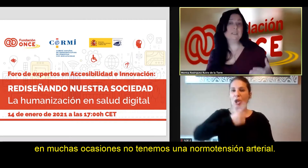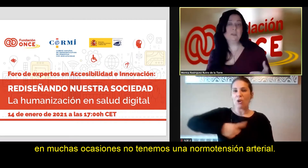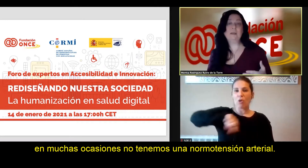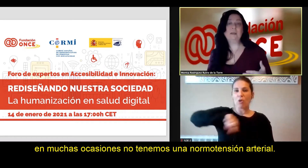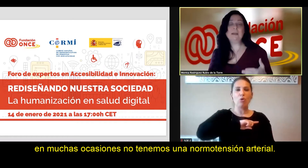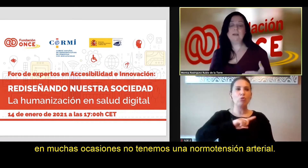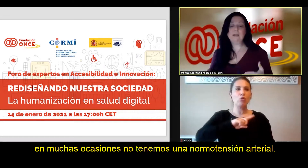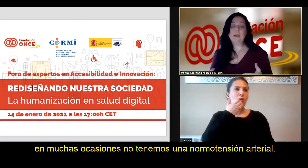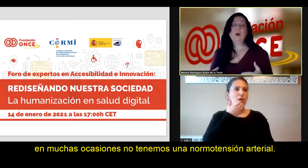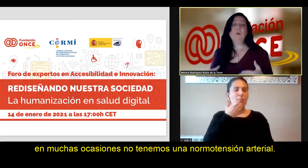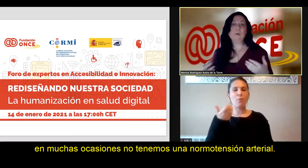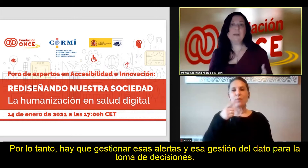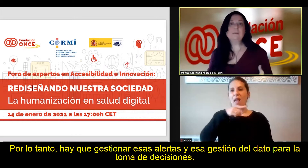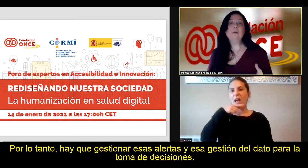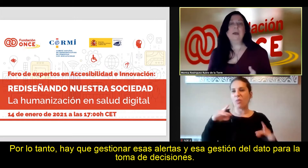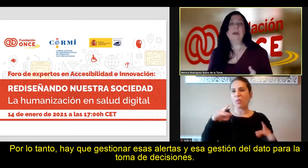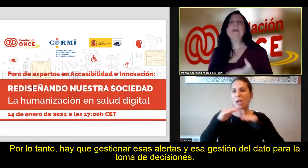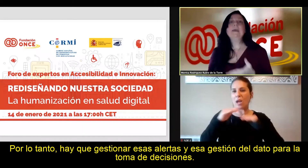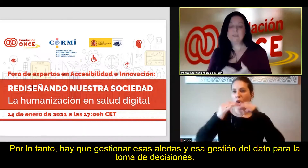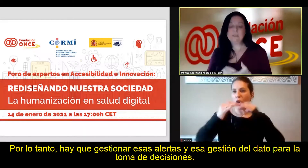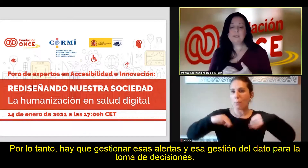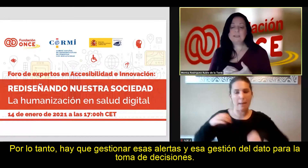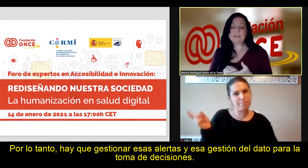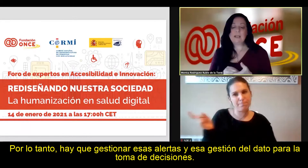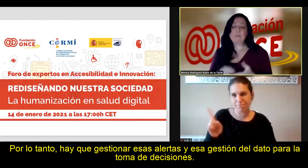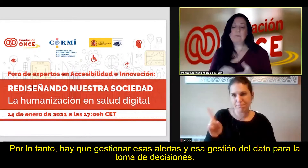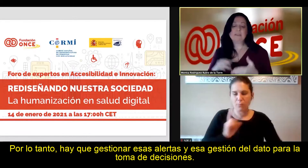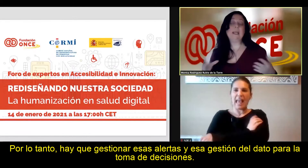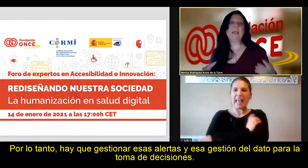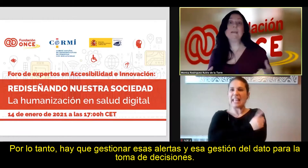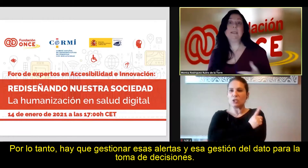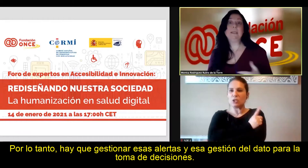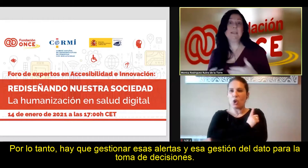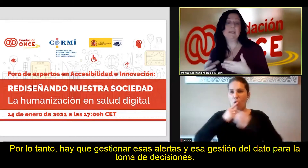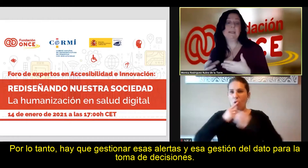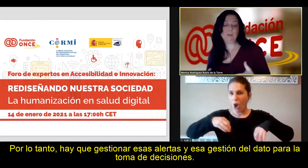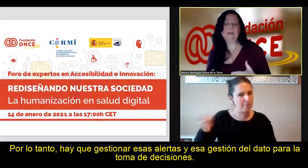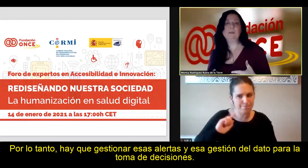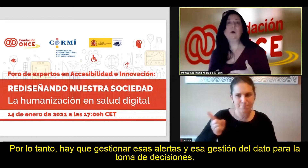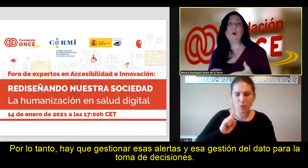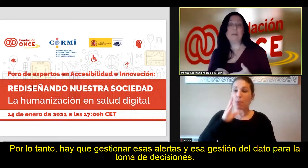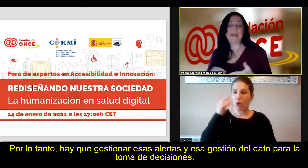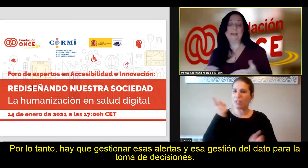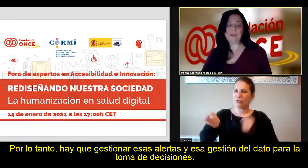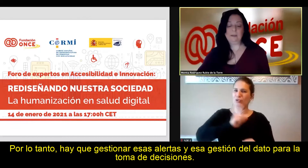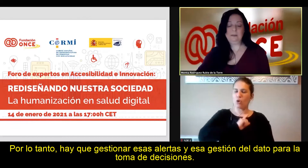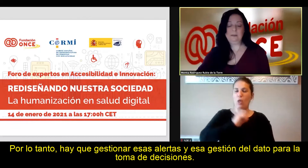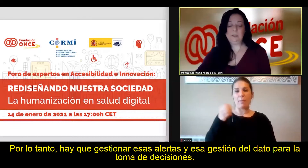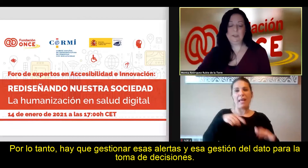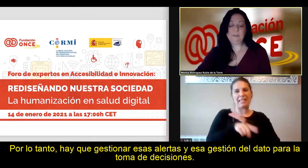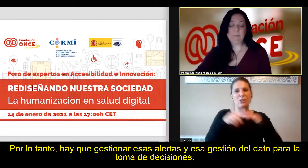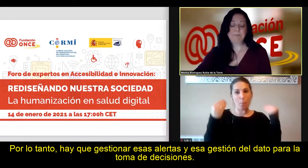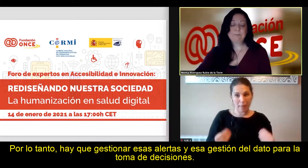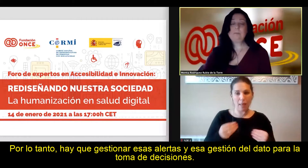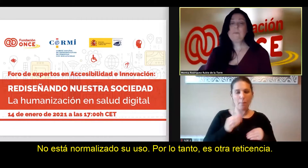normotensión arterial. Por lo tanto, hay que gestionar esas alarmas, esas alertas y esa gestión del dato para la toma de